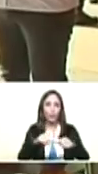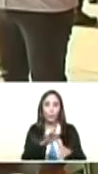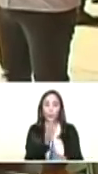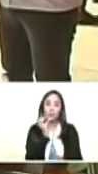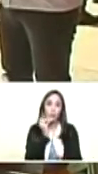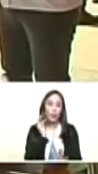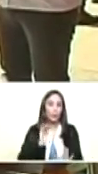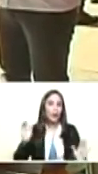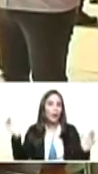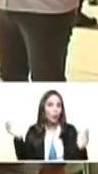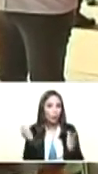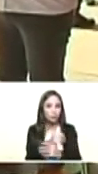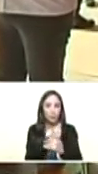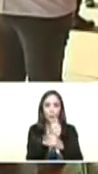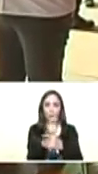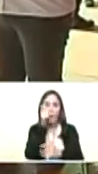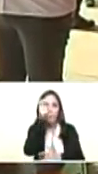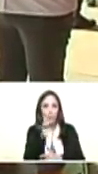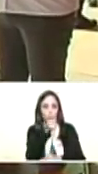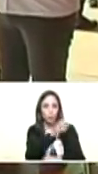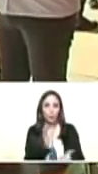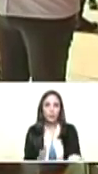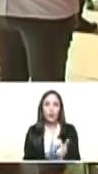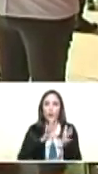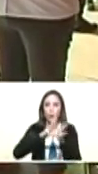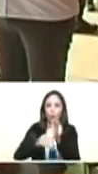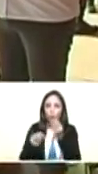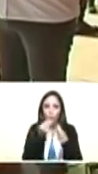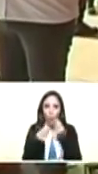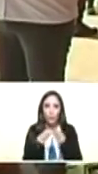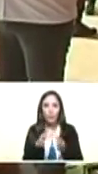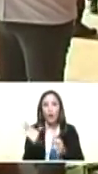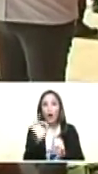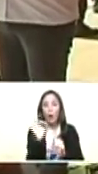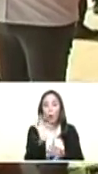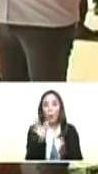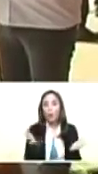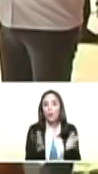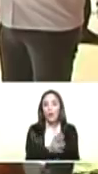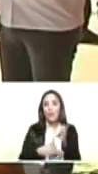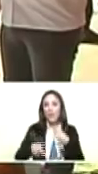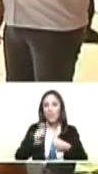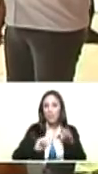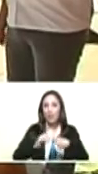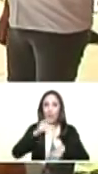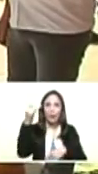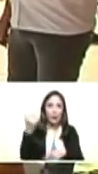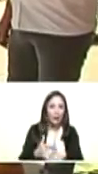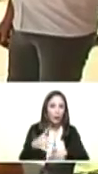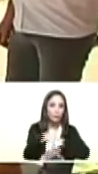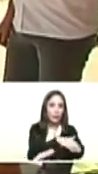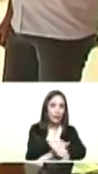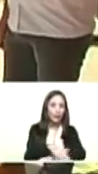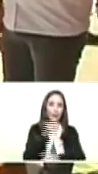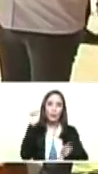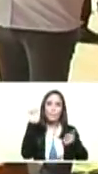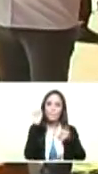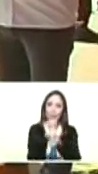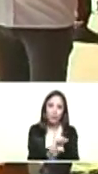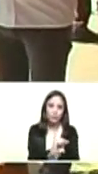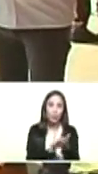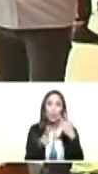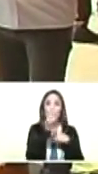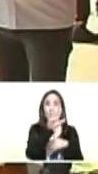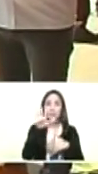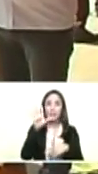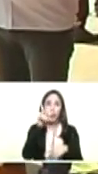la comida al pueblo, el que le bachaquee la comida al pueblo, preso, caballero, y bien preso. ¿Estamos de acuerdo? Muy bueno.